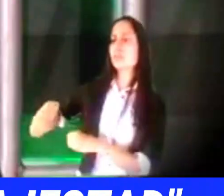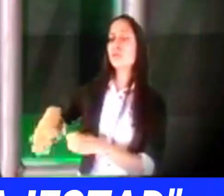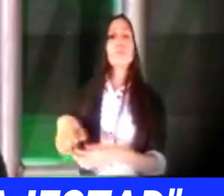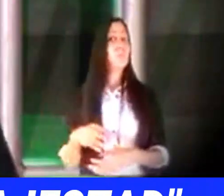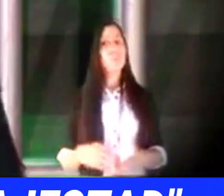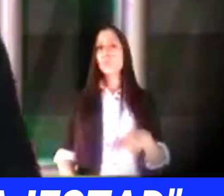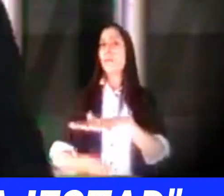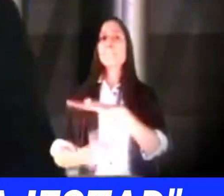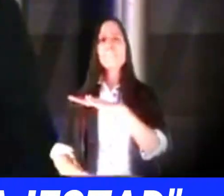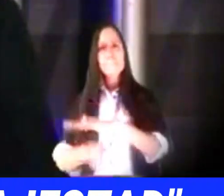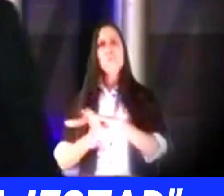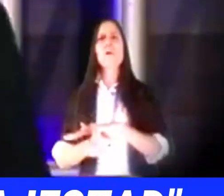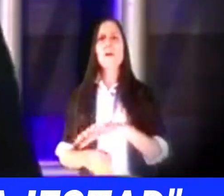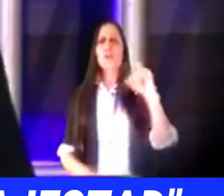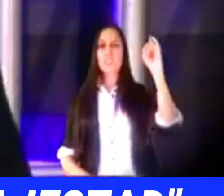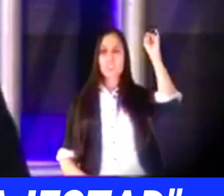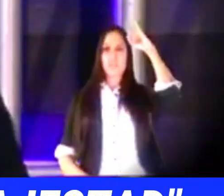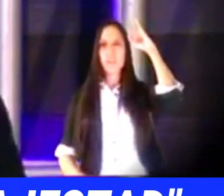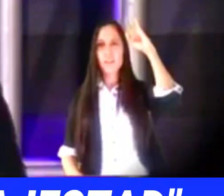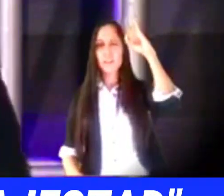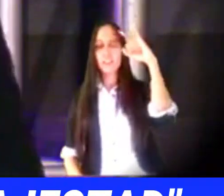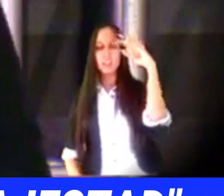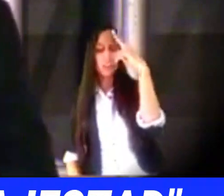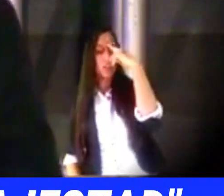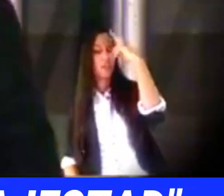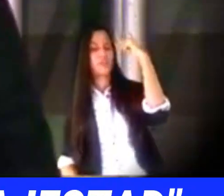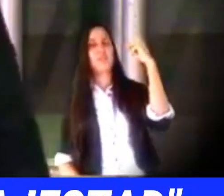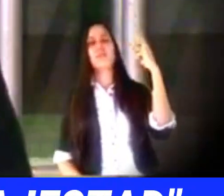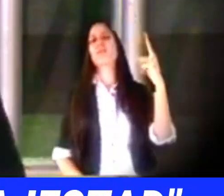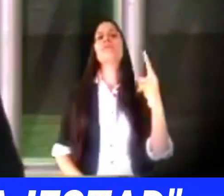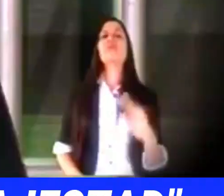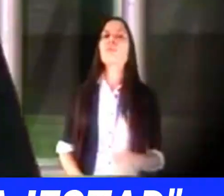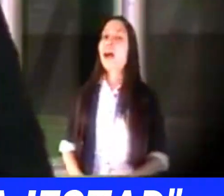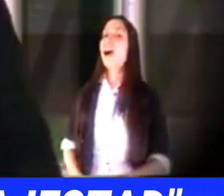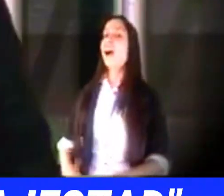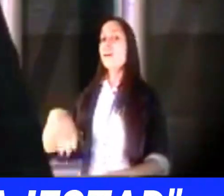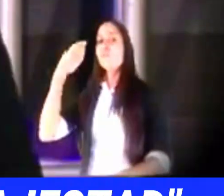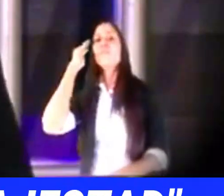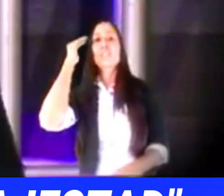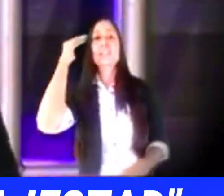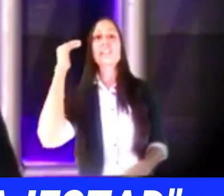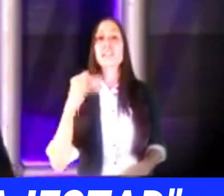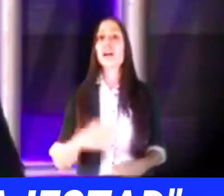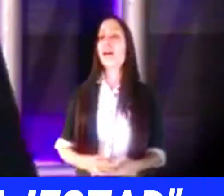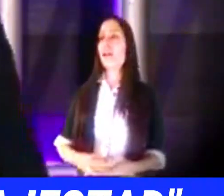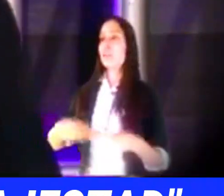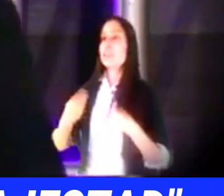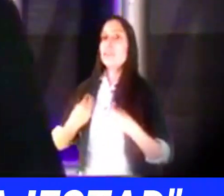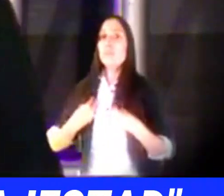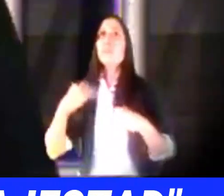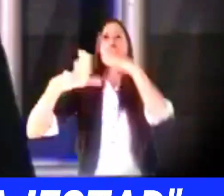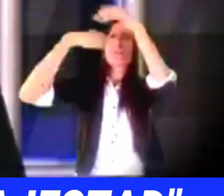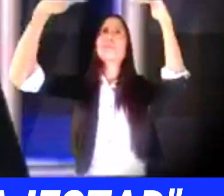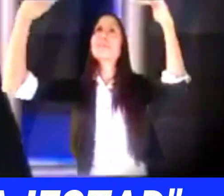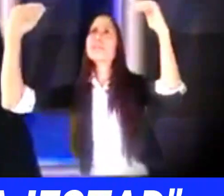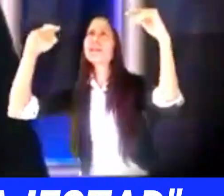enojo del enemigo de nuestras almas, porque él vivió para donde nosotros vamos. Él conoció